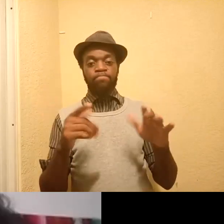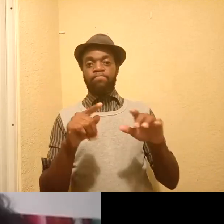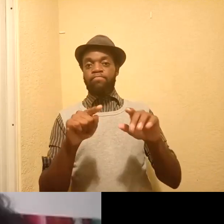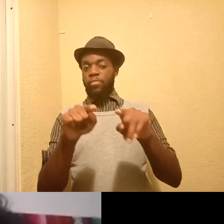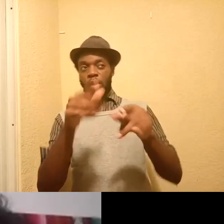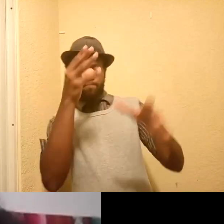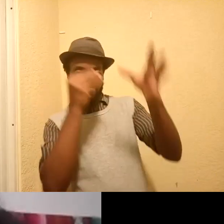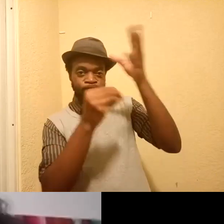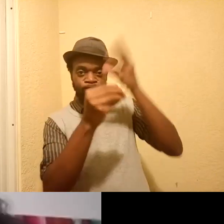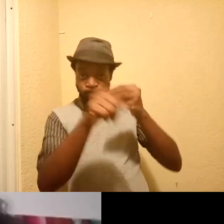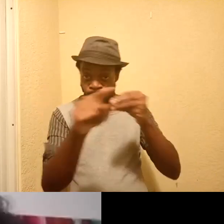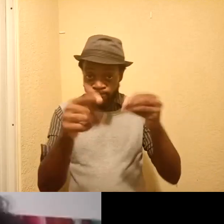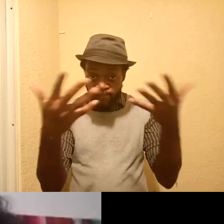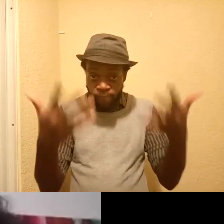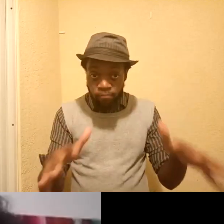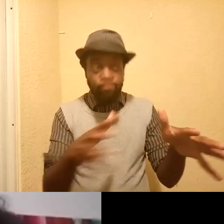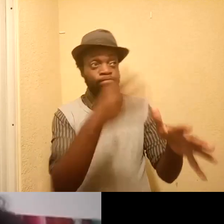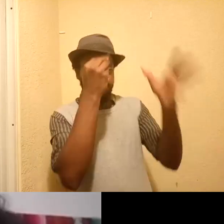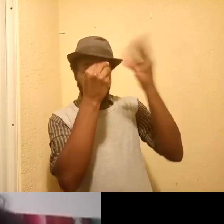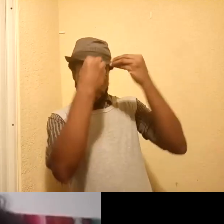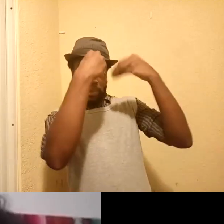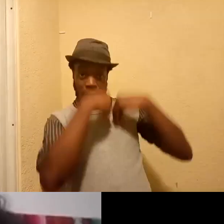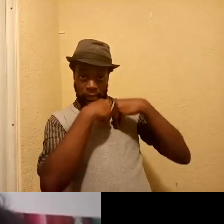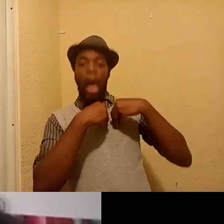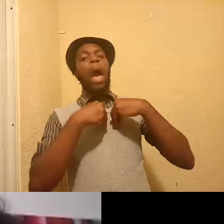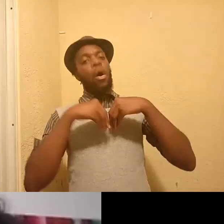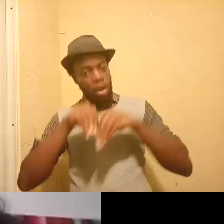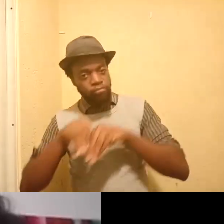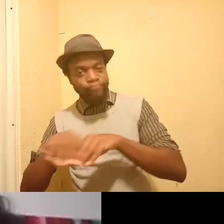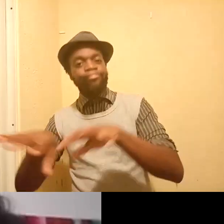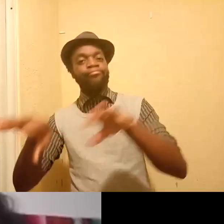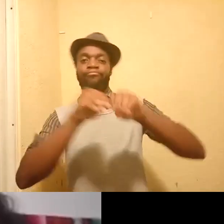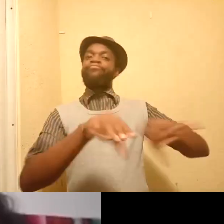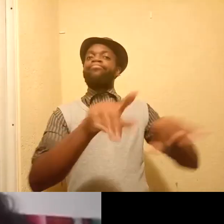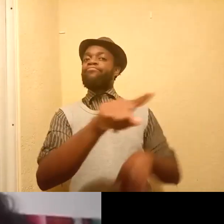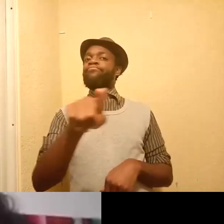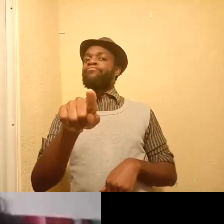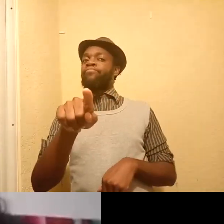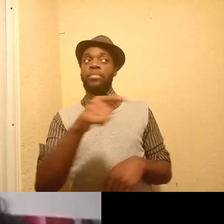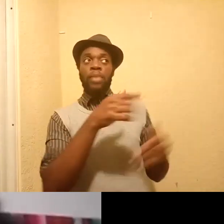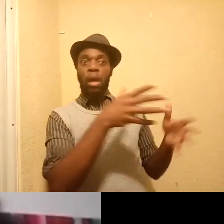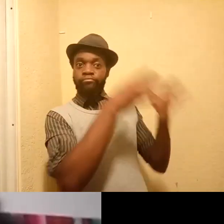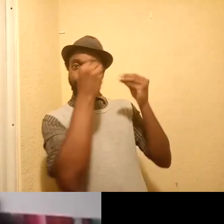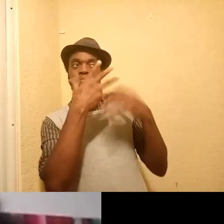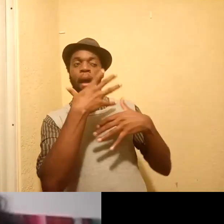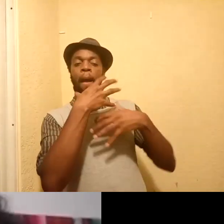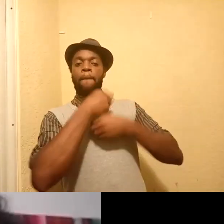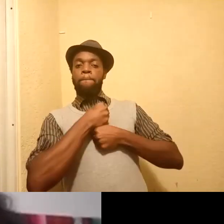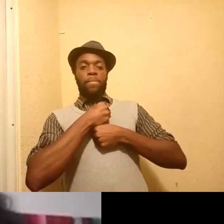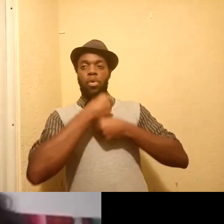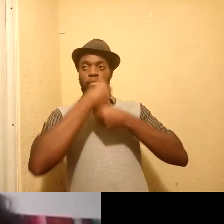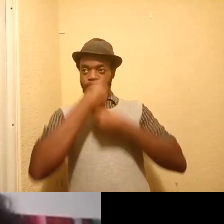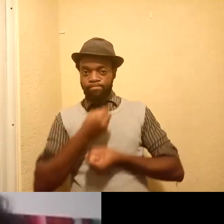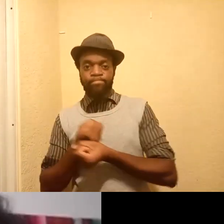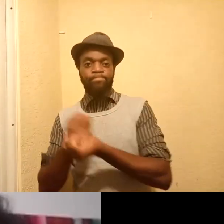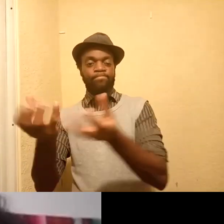aprendizajes, buenas referencias, podamos implementarlo en cada uno de nuestros espacios? Pero que es importante que nosotros